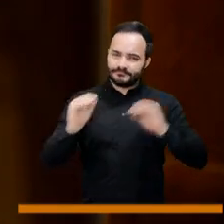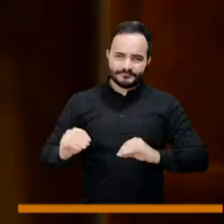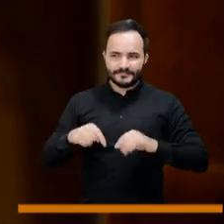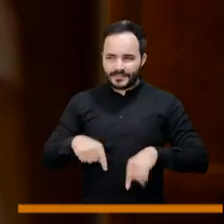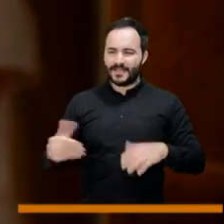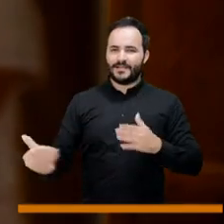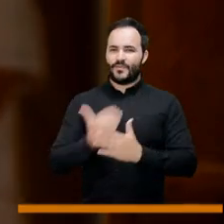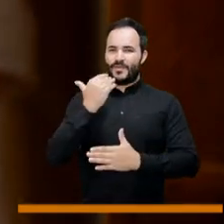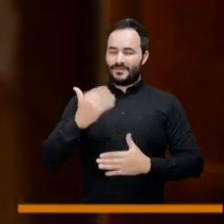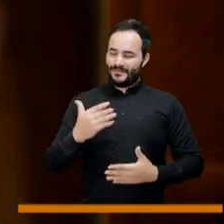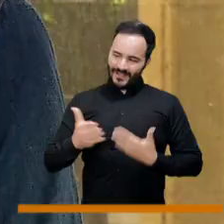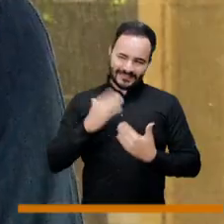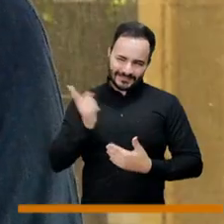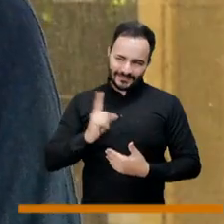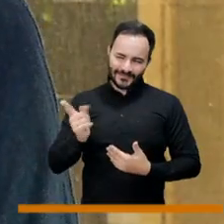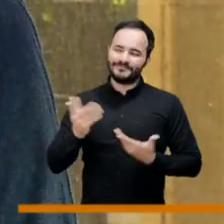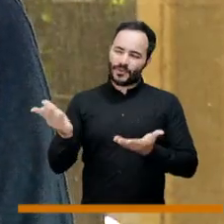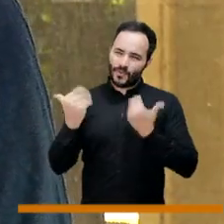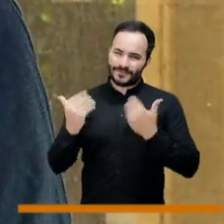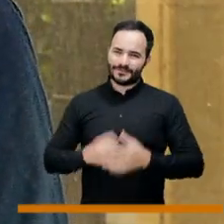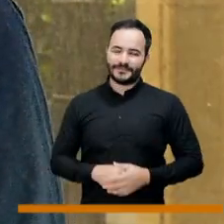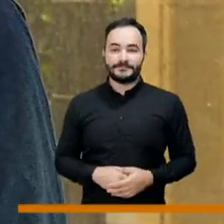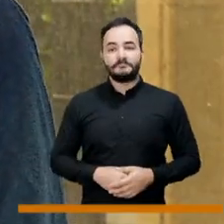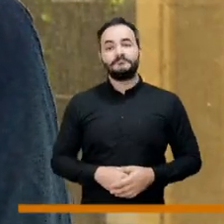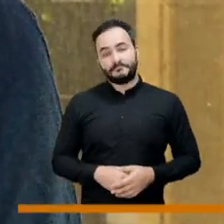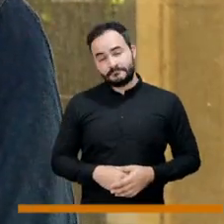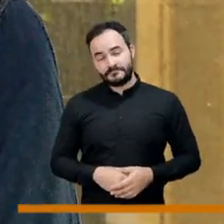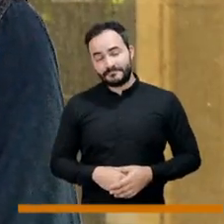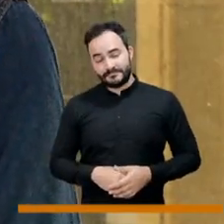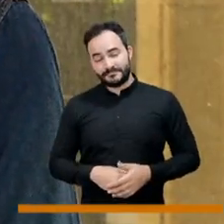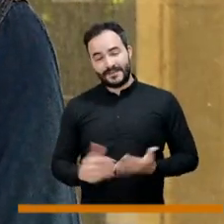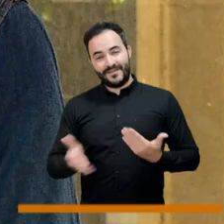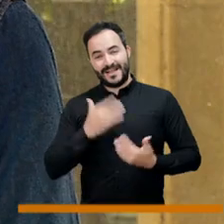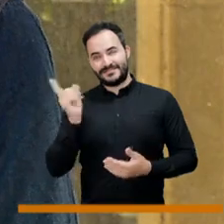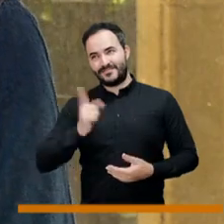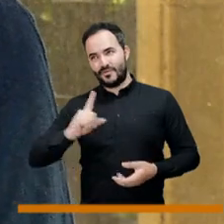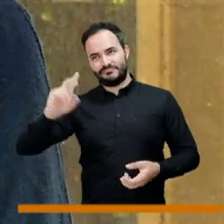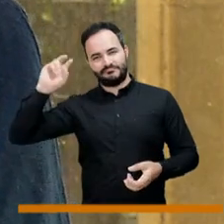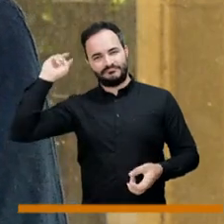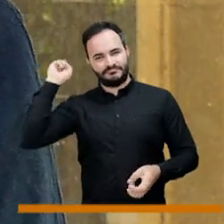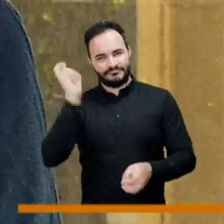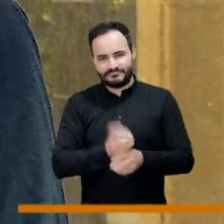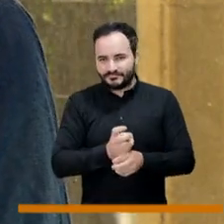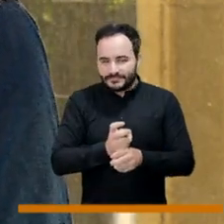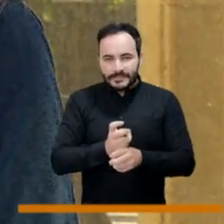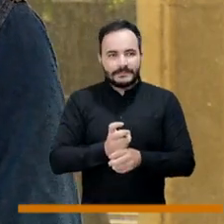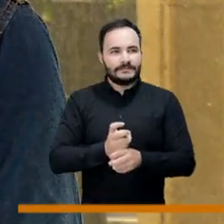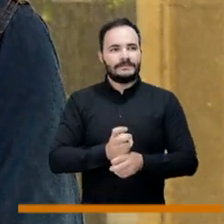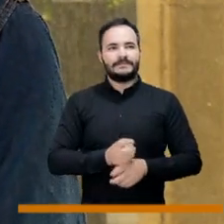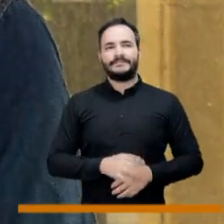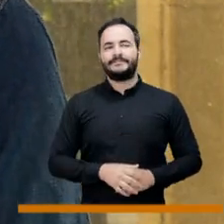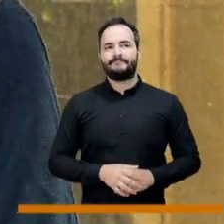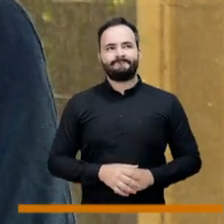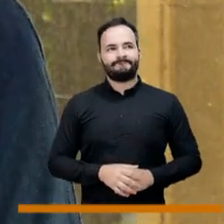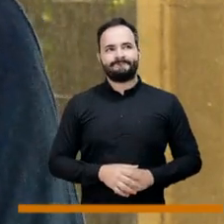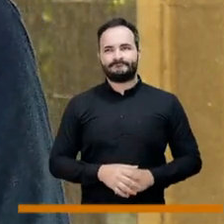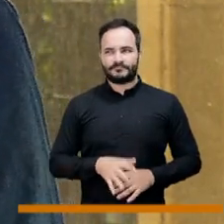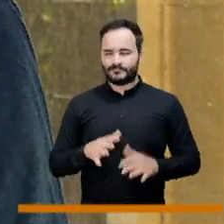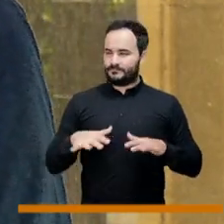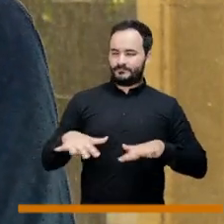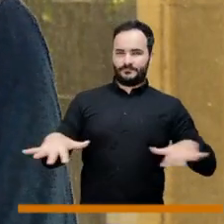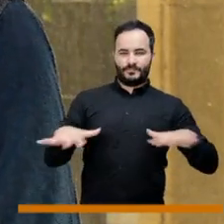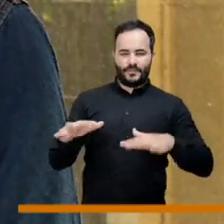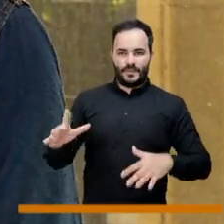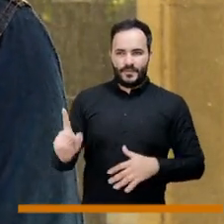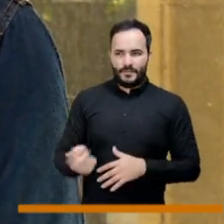saludo, ¿qué dejó en su caso? Ha sido bastante difícil, nada fácil llegar nuevo a un